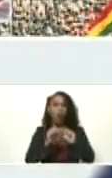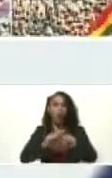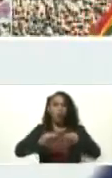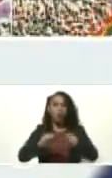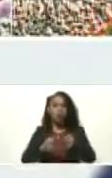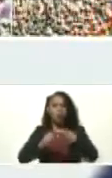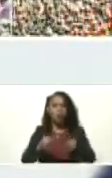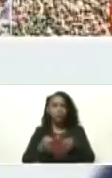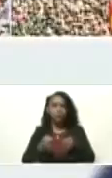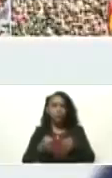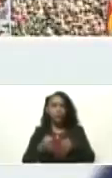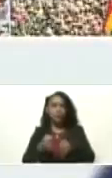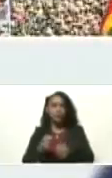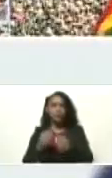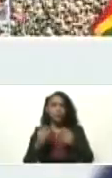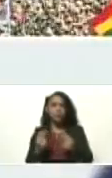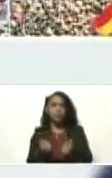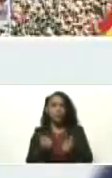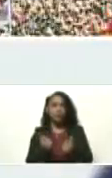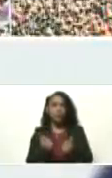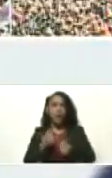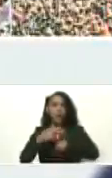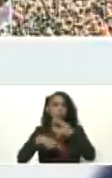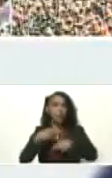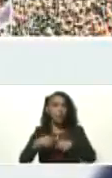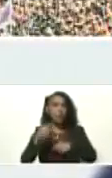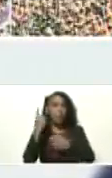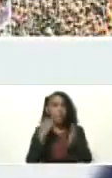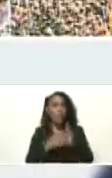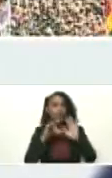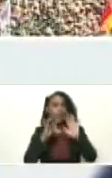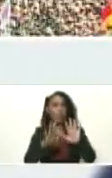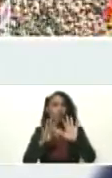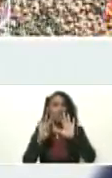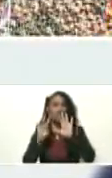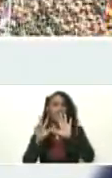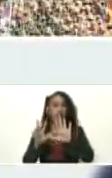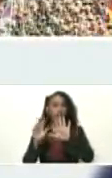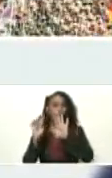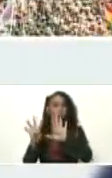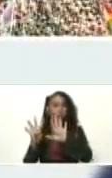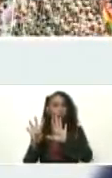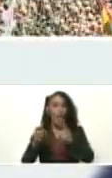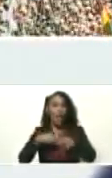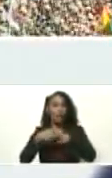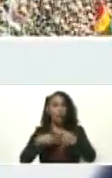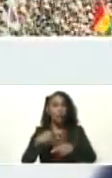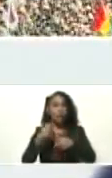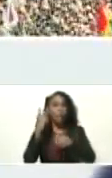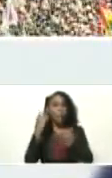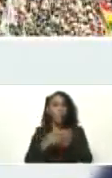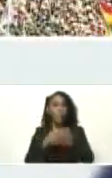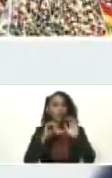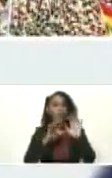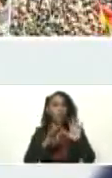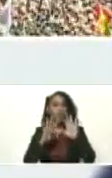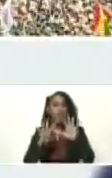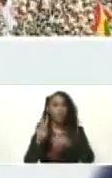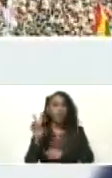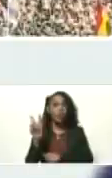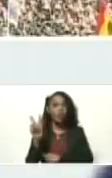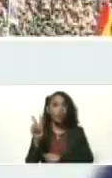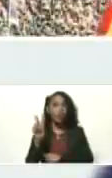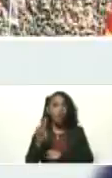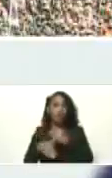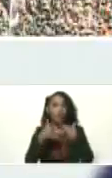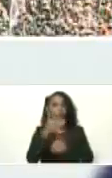prendiéndose. La revolución del 89, la revolución del 92. Luego